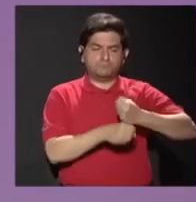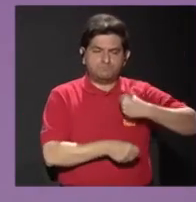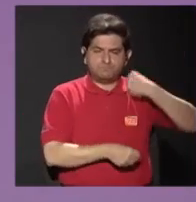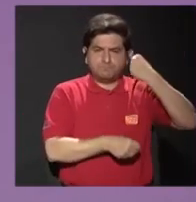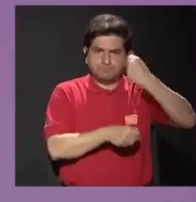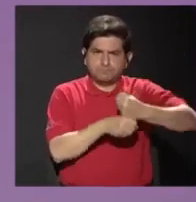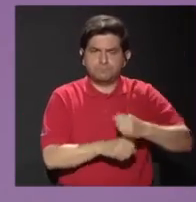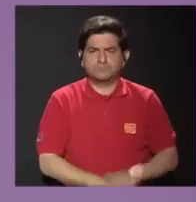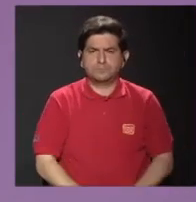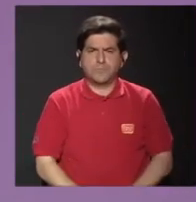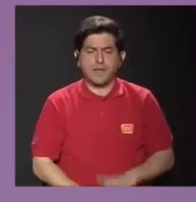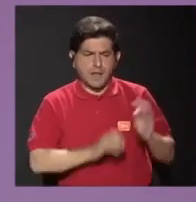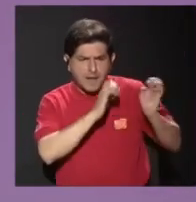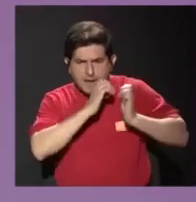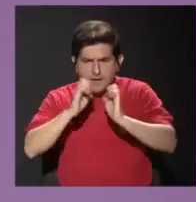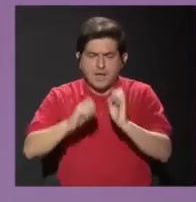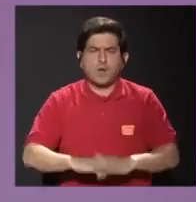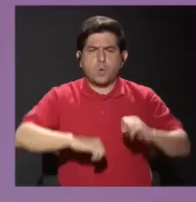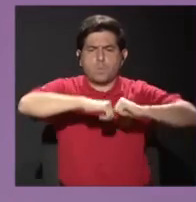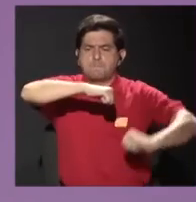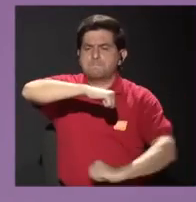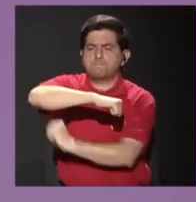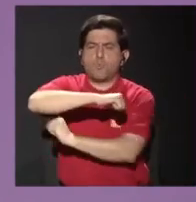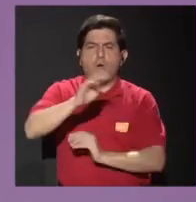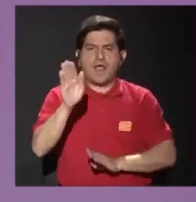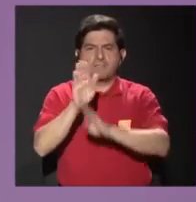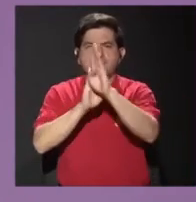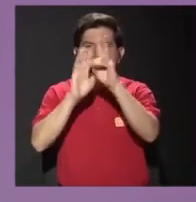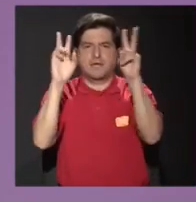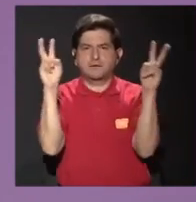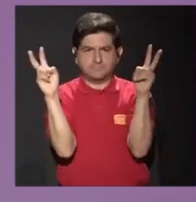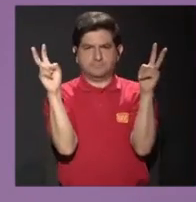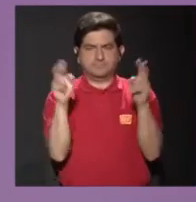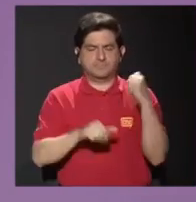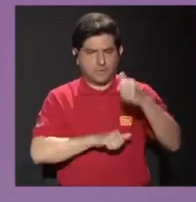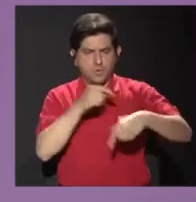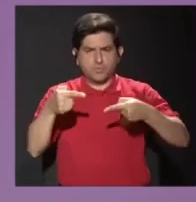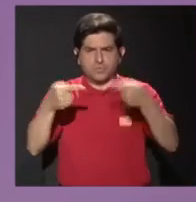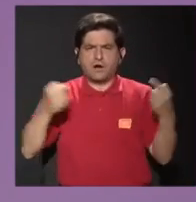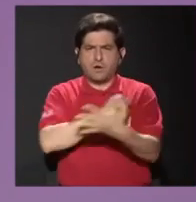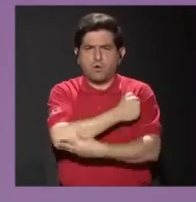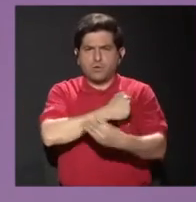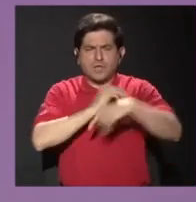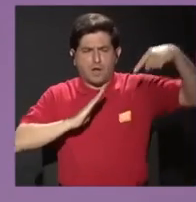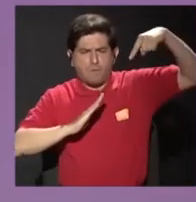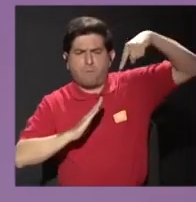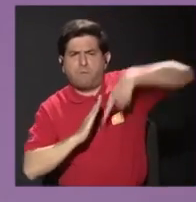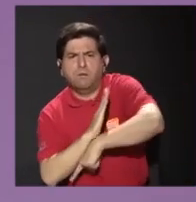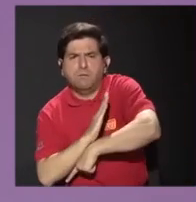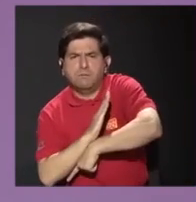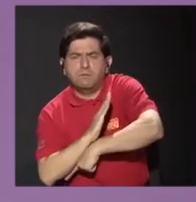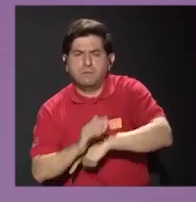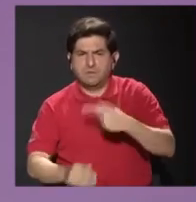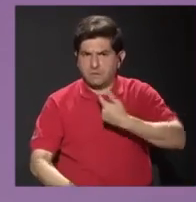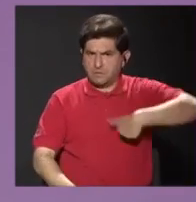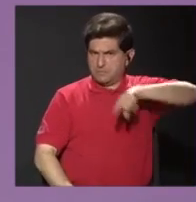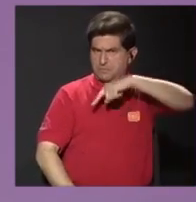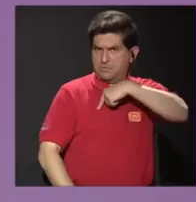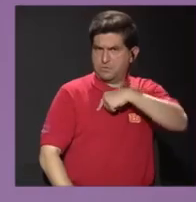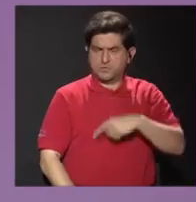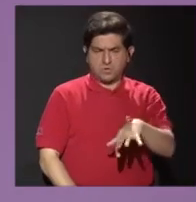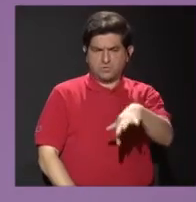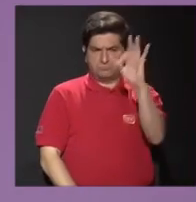a través de la estrategia fuente al desarrollo que es la estrategia de lucha contra la pobreza extrema en donde hemos